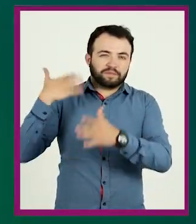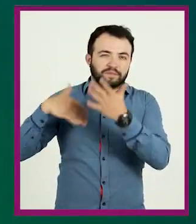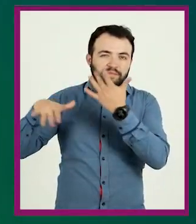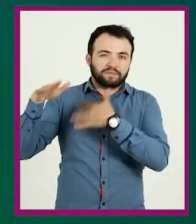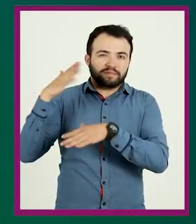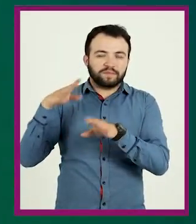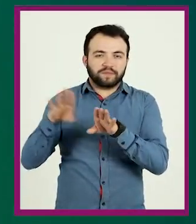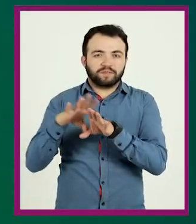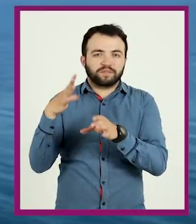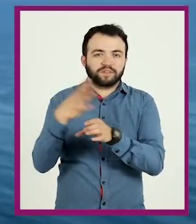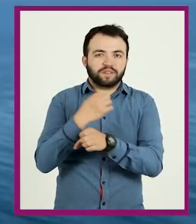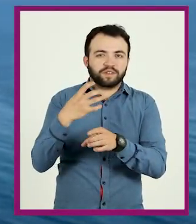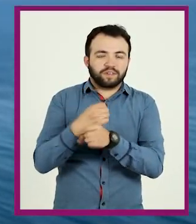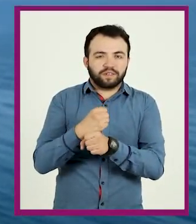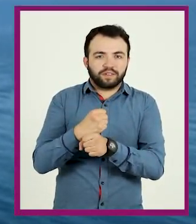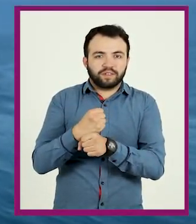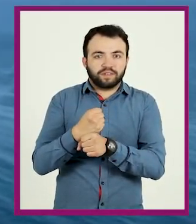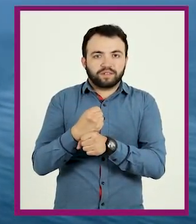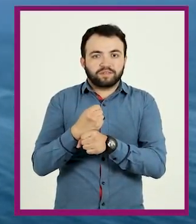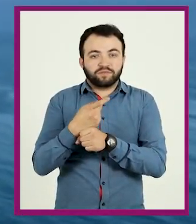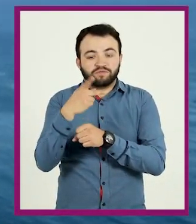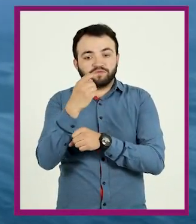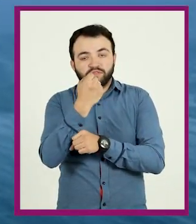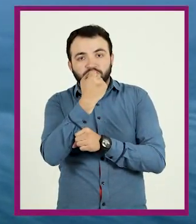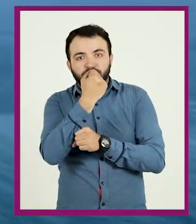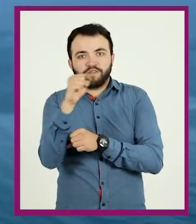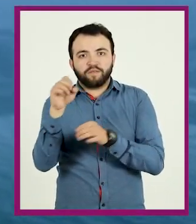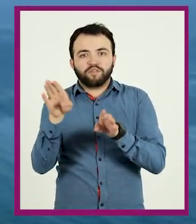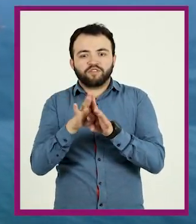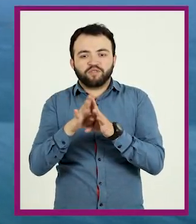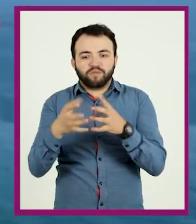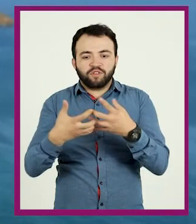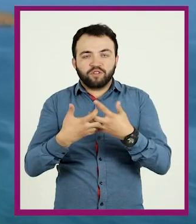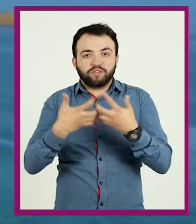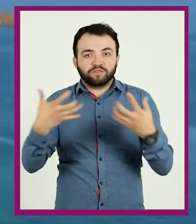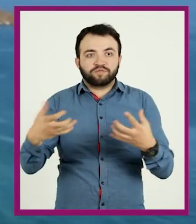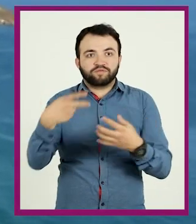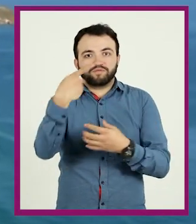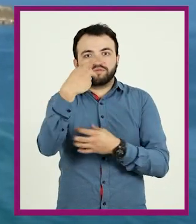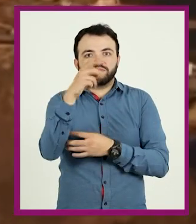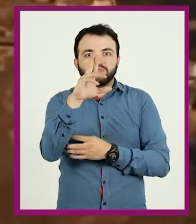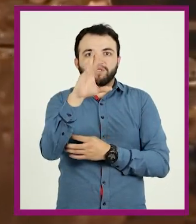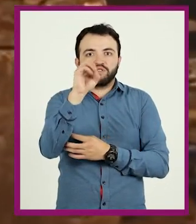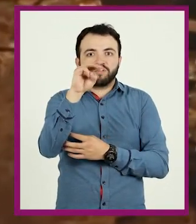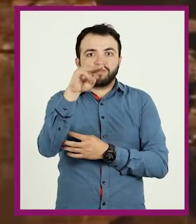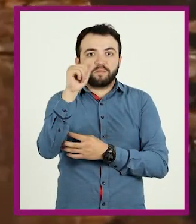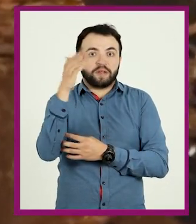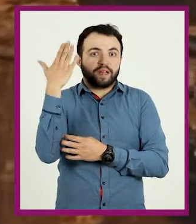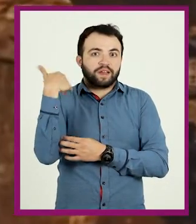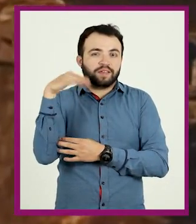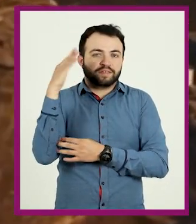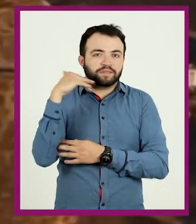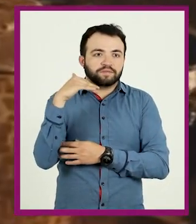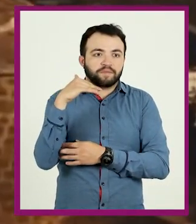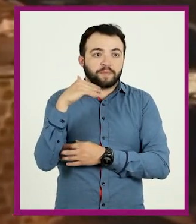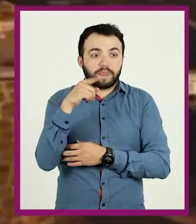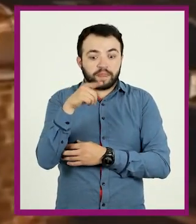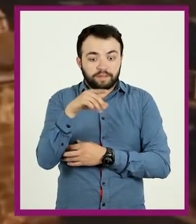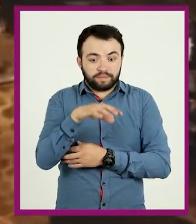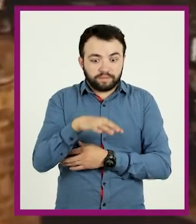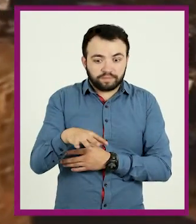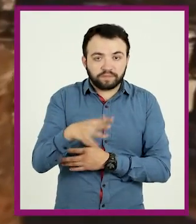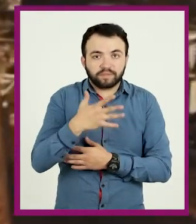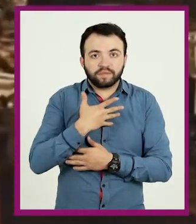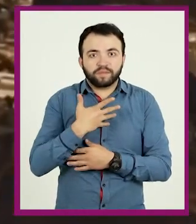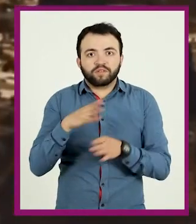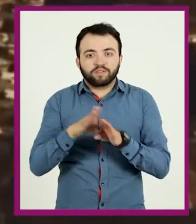cuando era conocida como el Reino de Numidia, la fama de ser el granero de Roma. Aquí se concentra